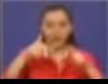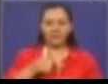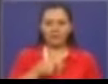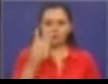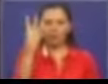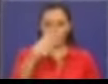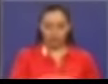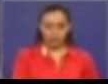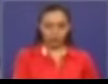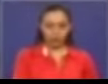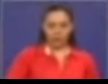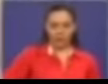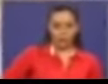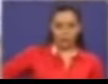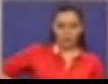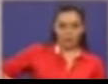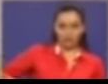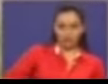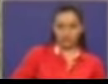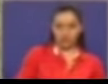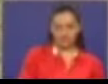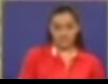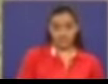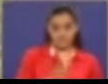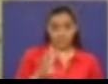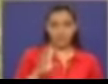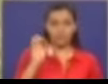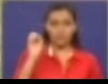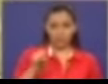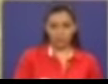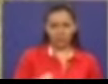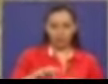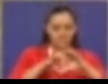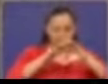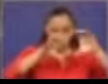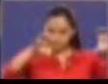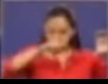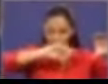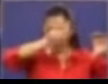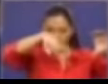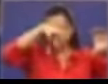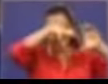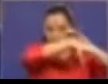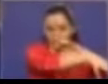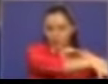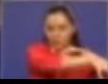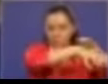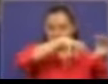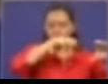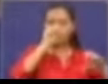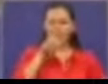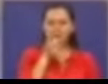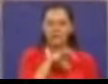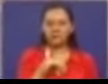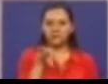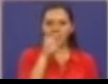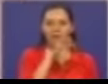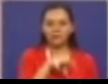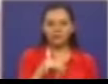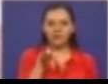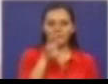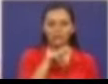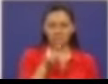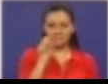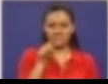uno de ellos es séptico, es decir, infectado. Entonces puede abrirse un hueco y se ve la digestión que está realizando la